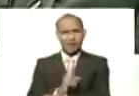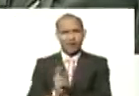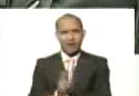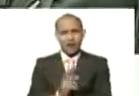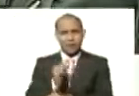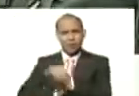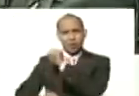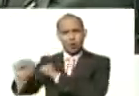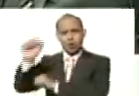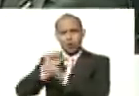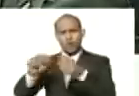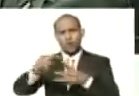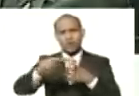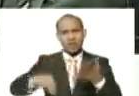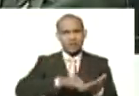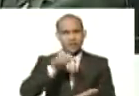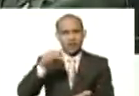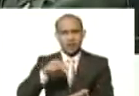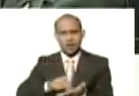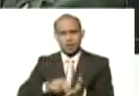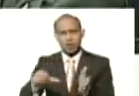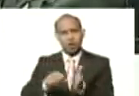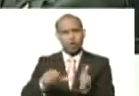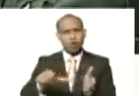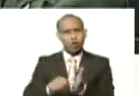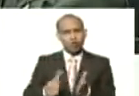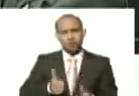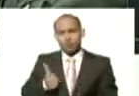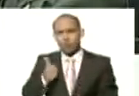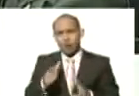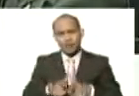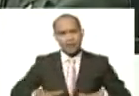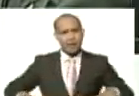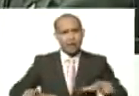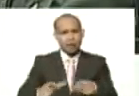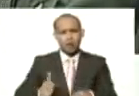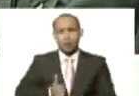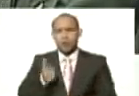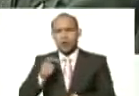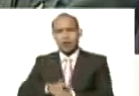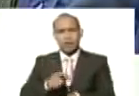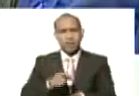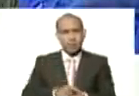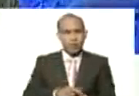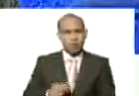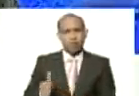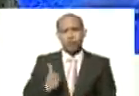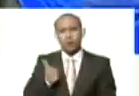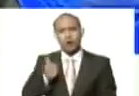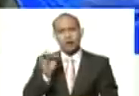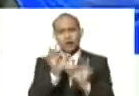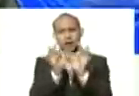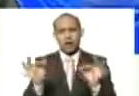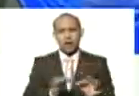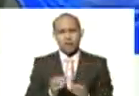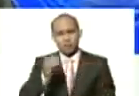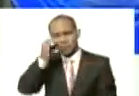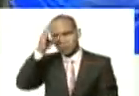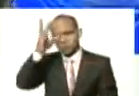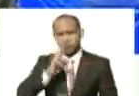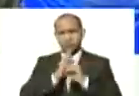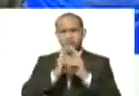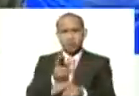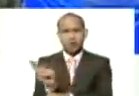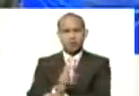en la defensa del territorio nacional, donde sea, cuando sea, como sea, la capacidad inmediata de